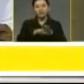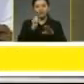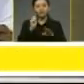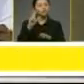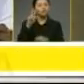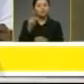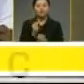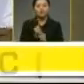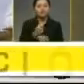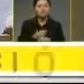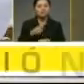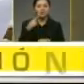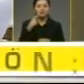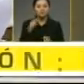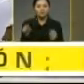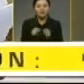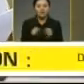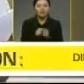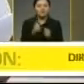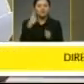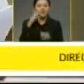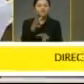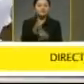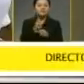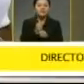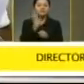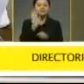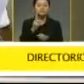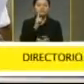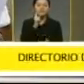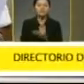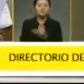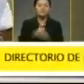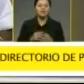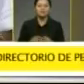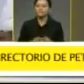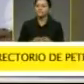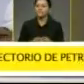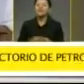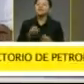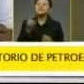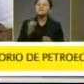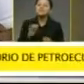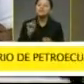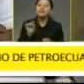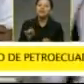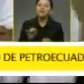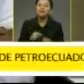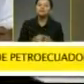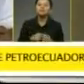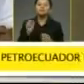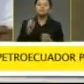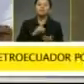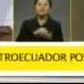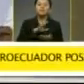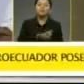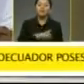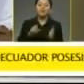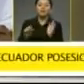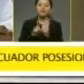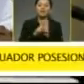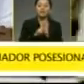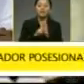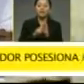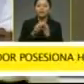lo que estaba a su alcance para asegurarse de su veracidad. Si ese criterio se hubiera aplicado en el Ecuador, León